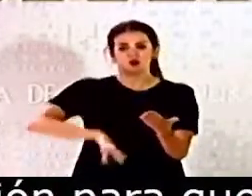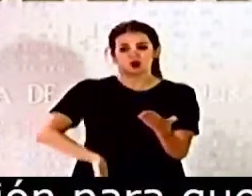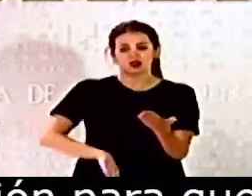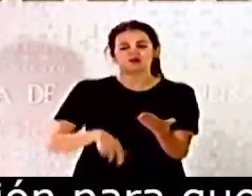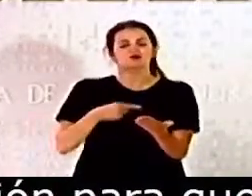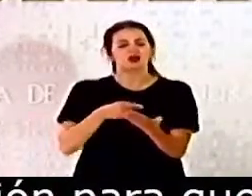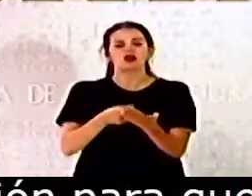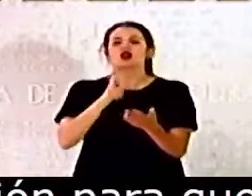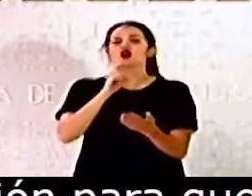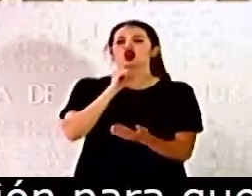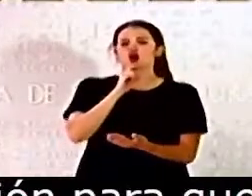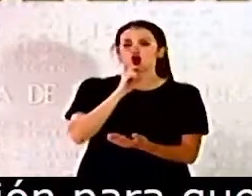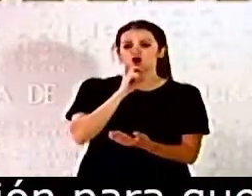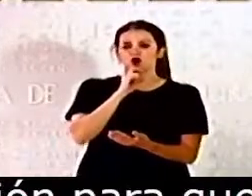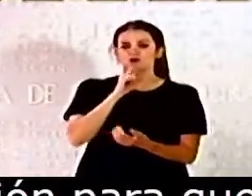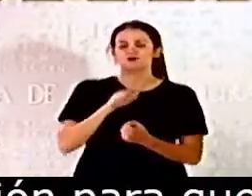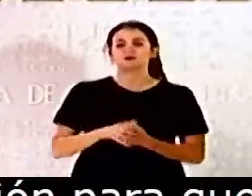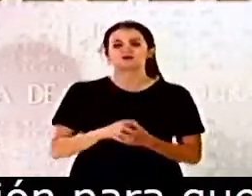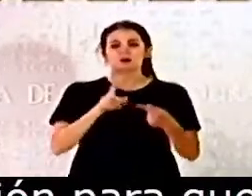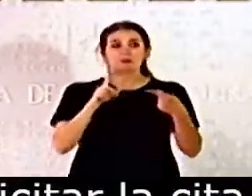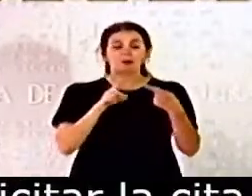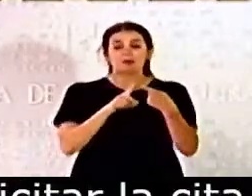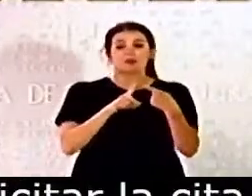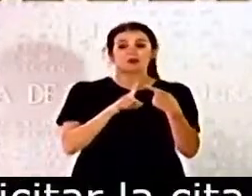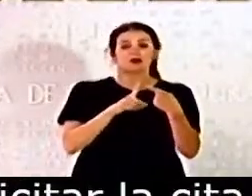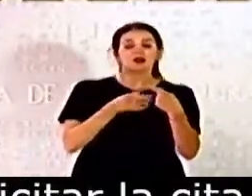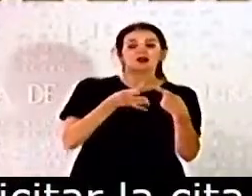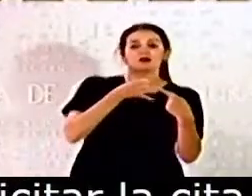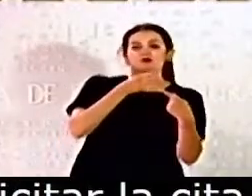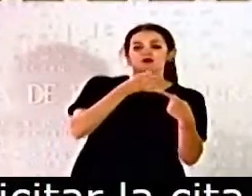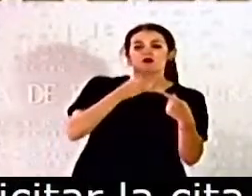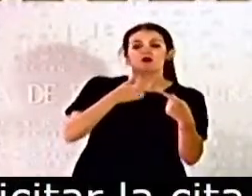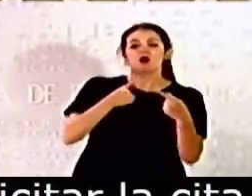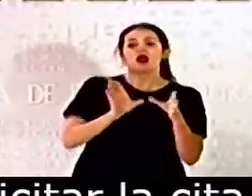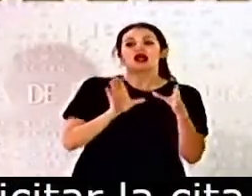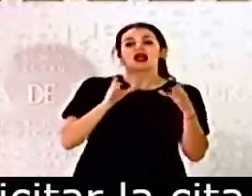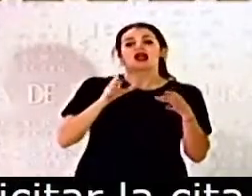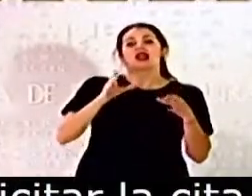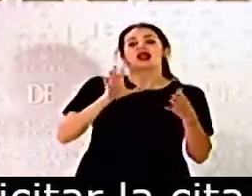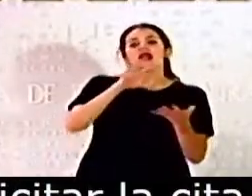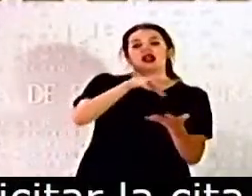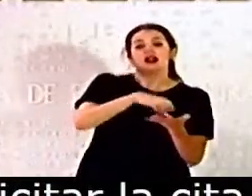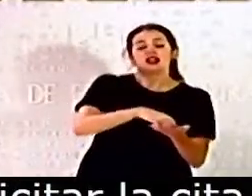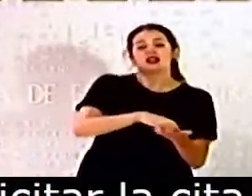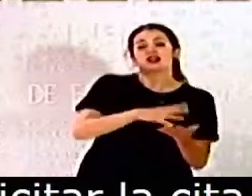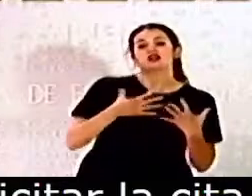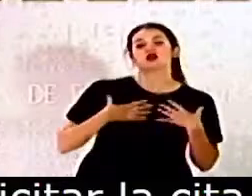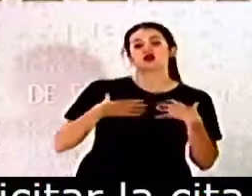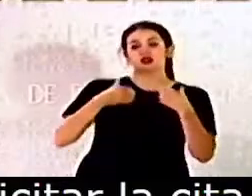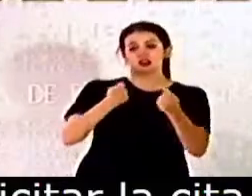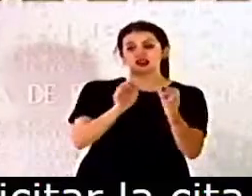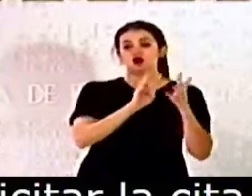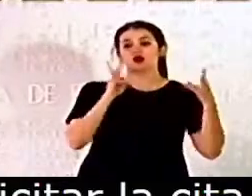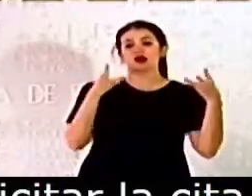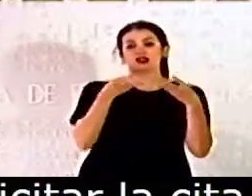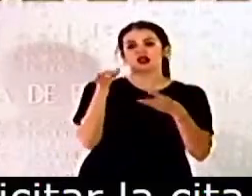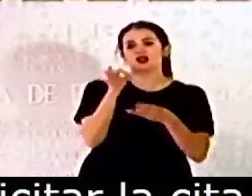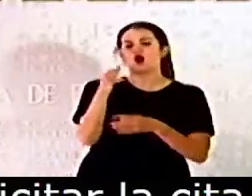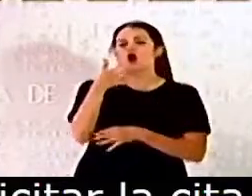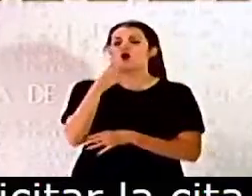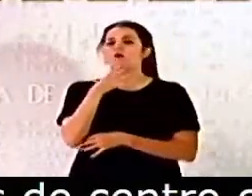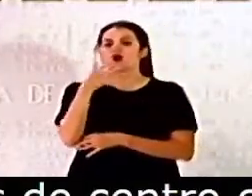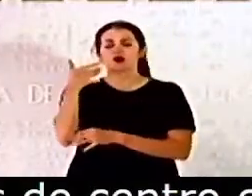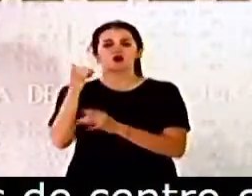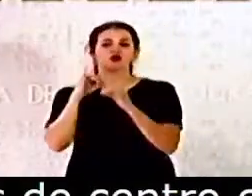hacer a través del centro de salud online o a través del teléfono de cita, para